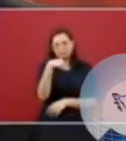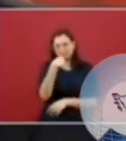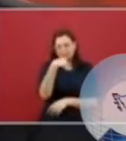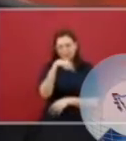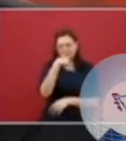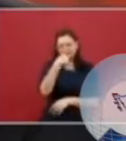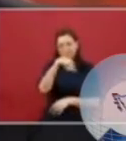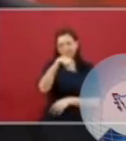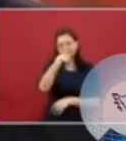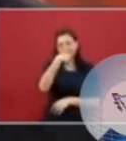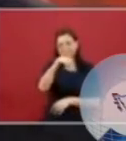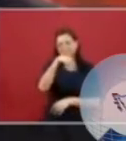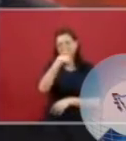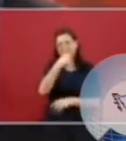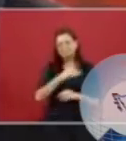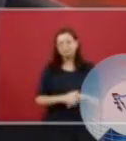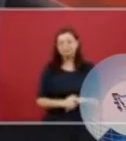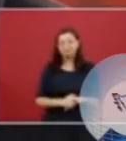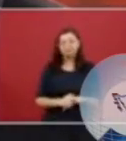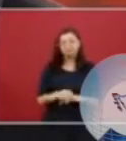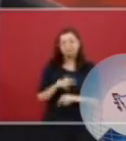no se midieron.